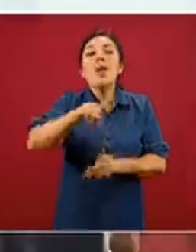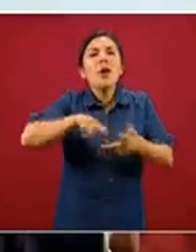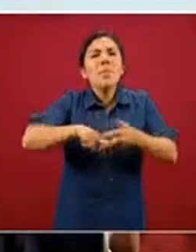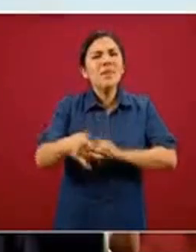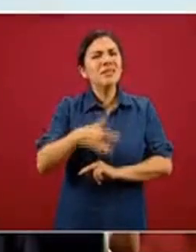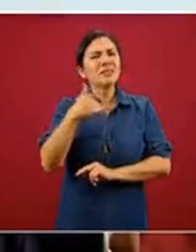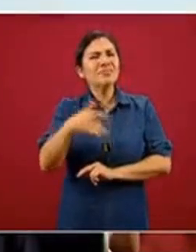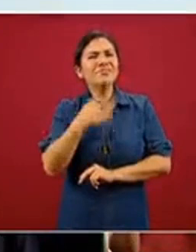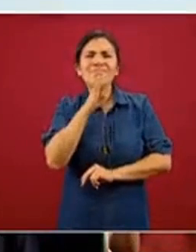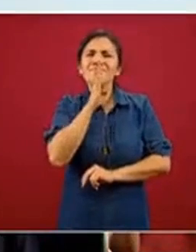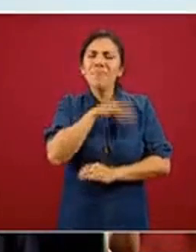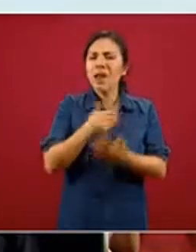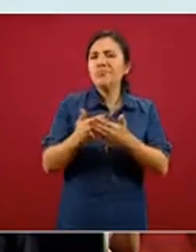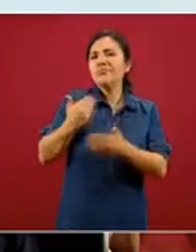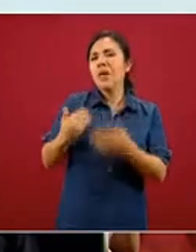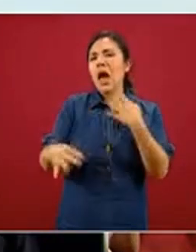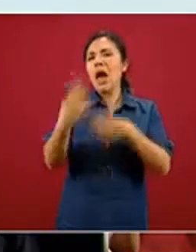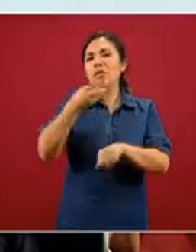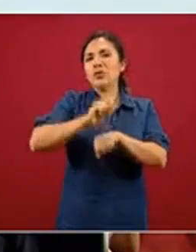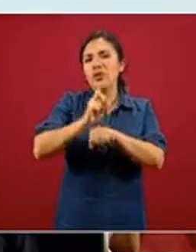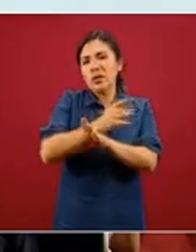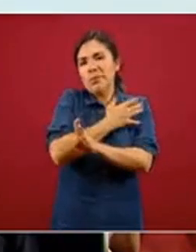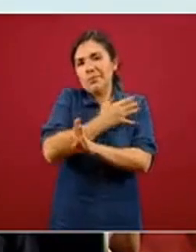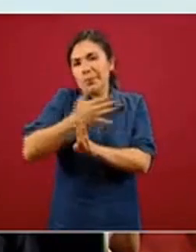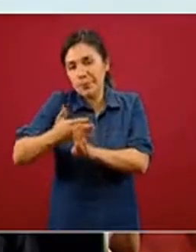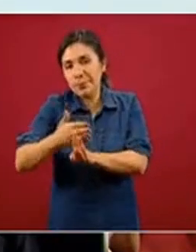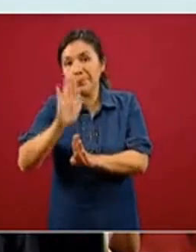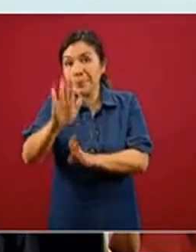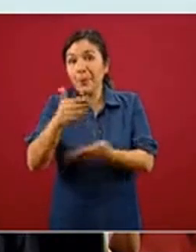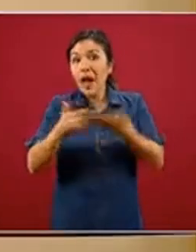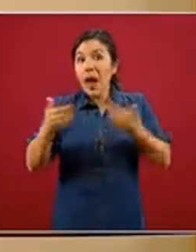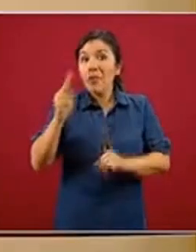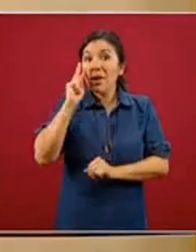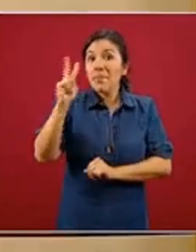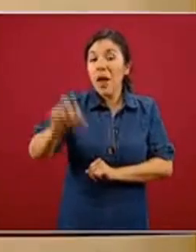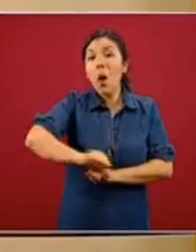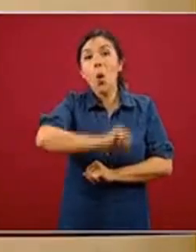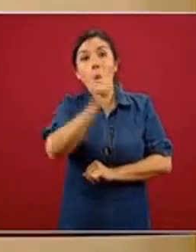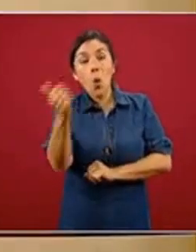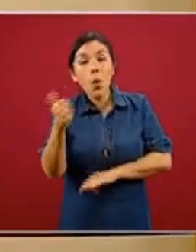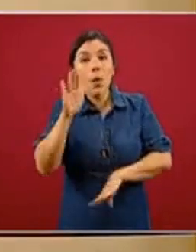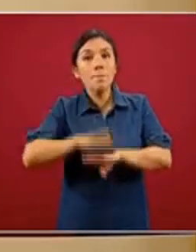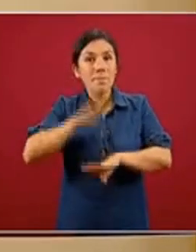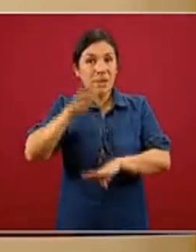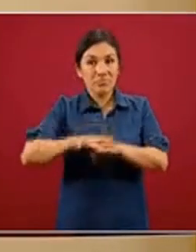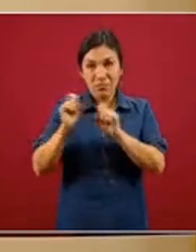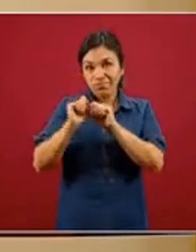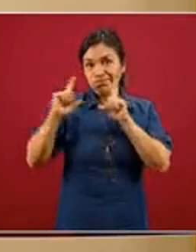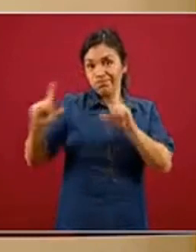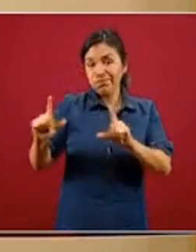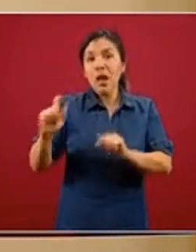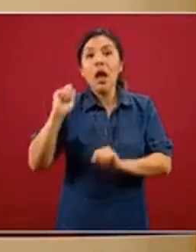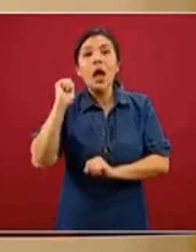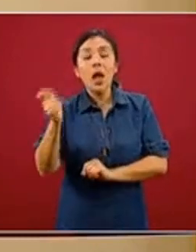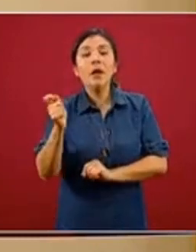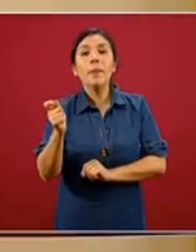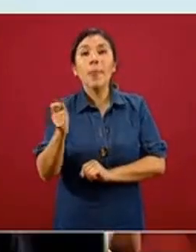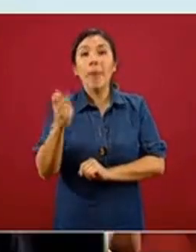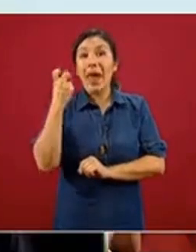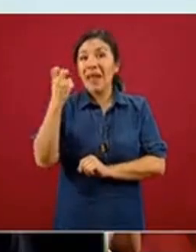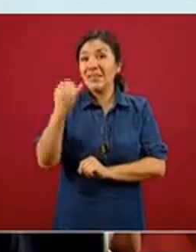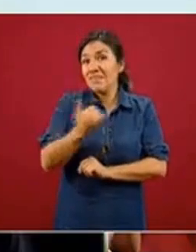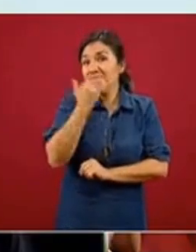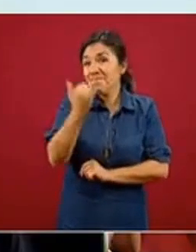iniciado con signos y síntomas en los últimos 14 días. Sin embargo, ahora vamos a ver en otras diapositivas que de